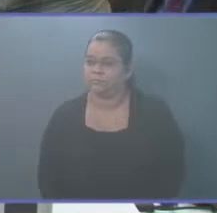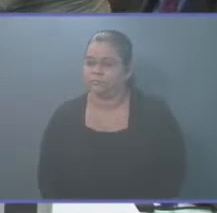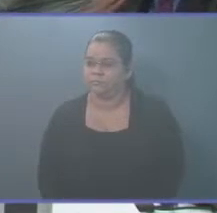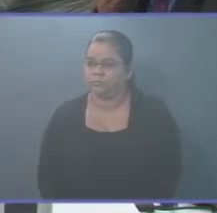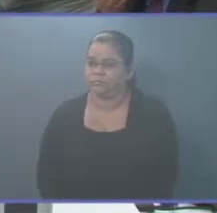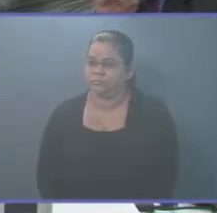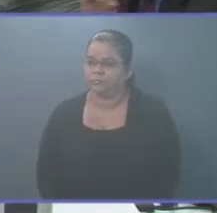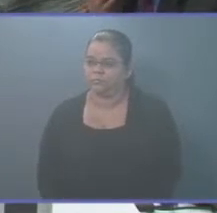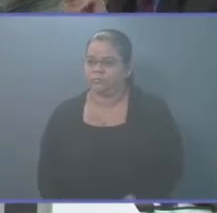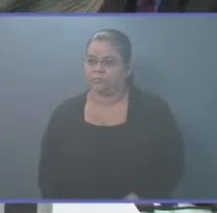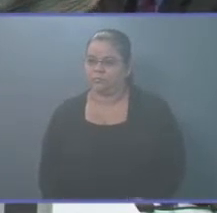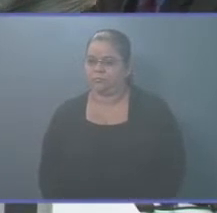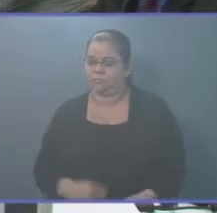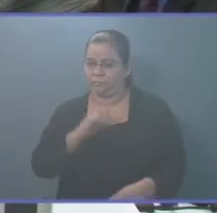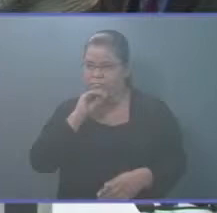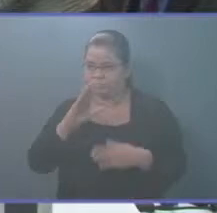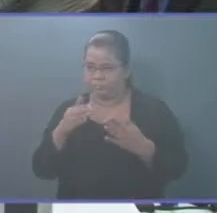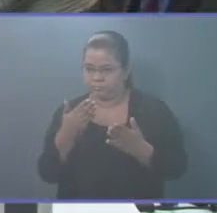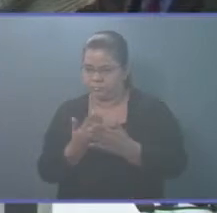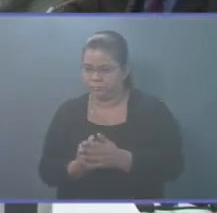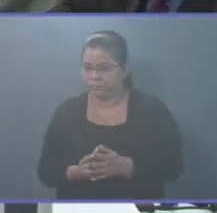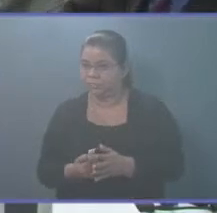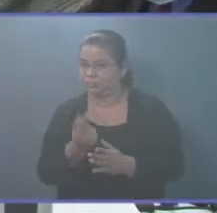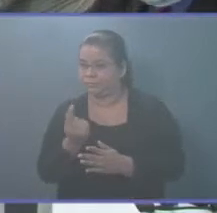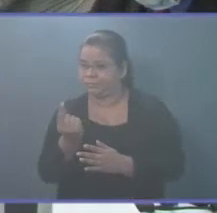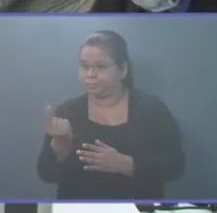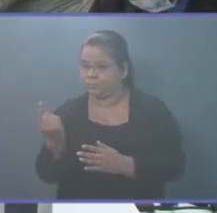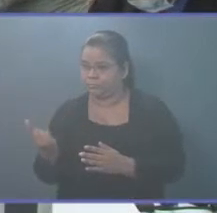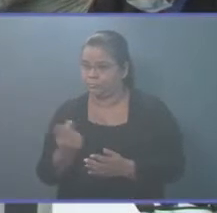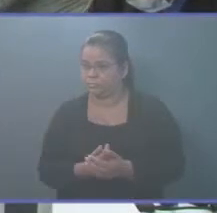de personas, artículo 10, señores diputados.